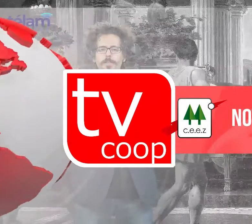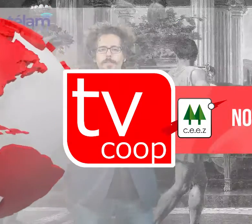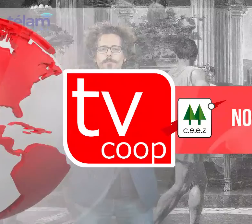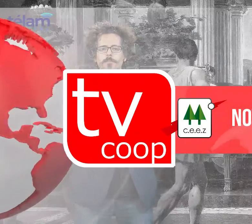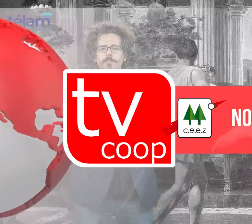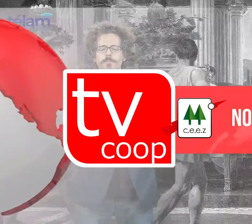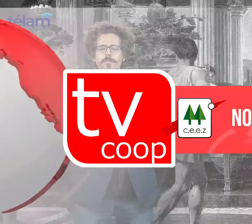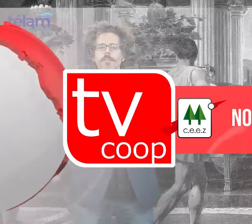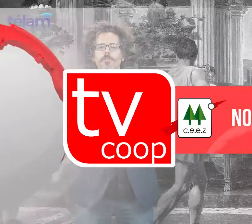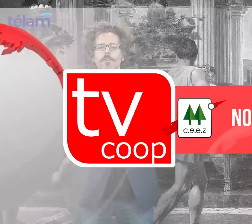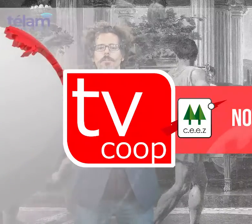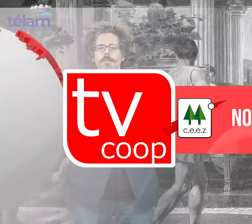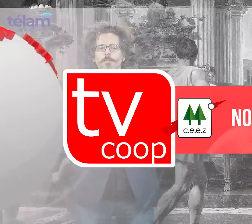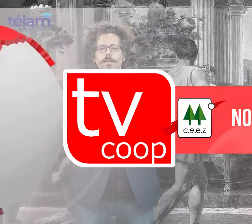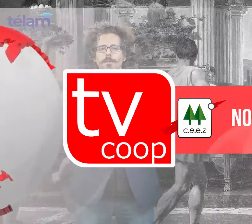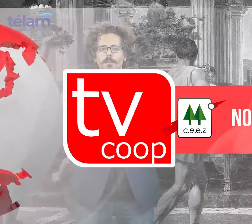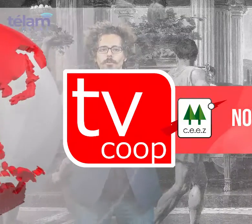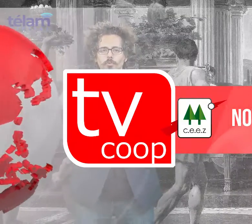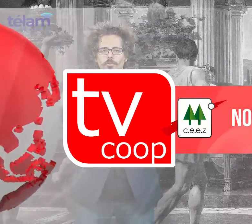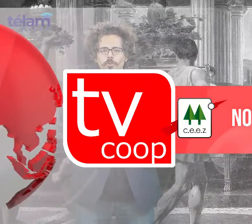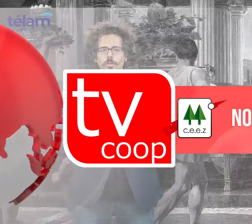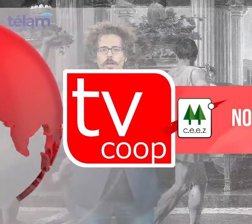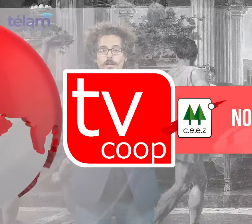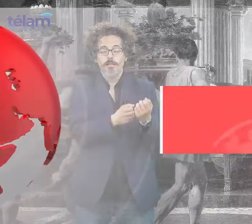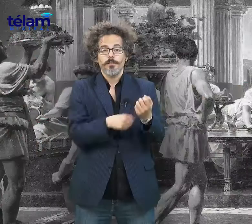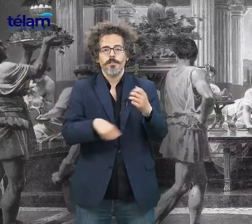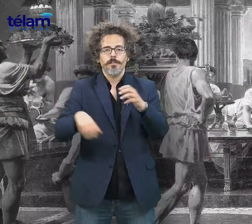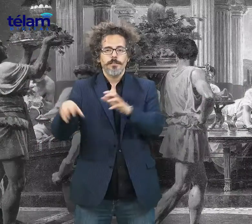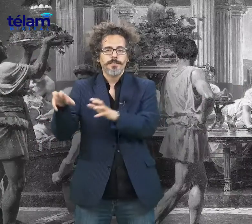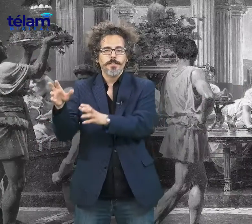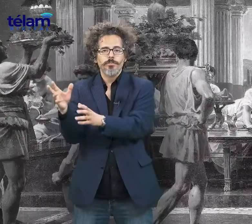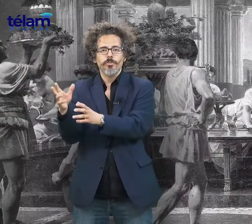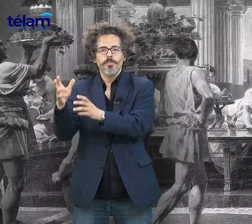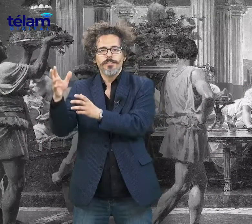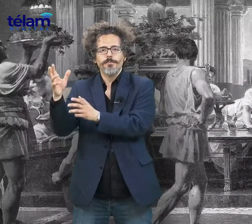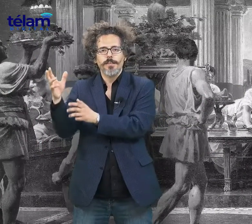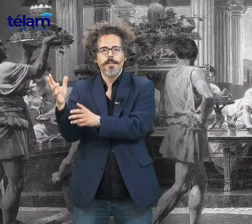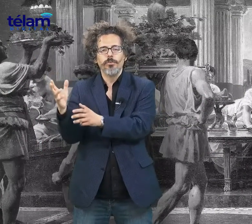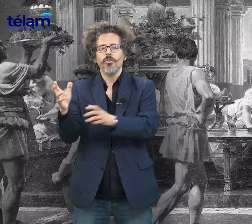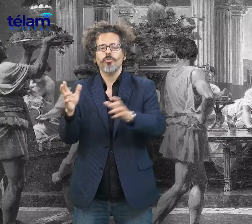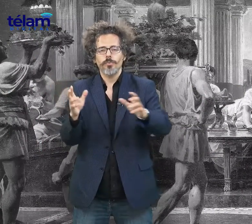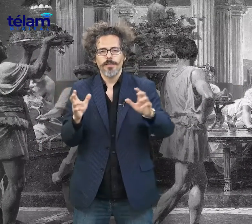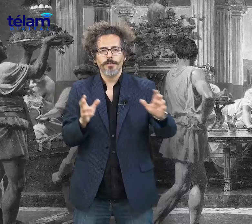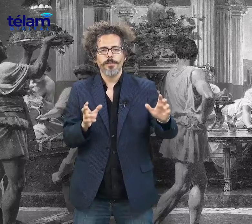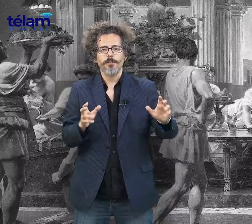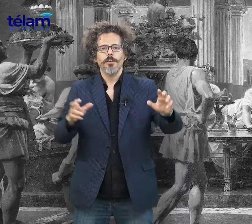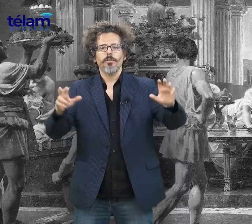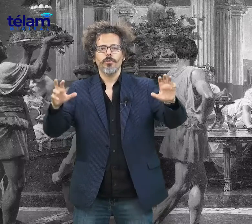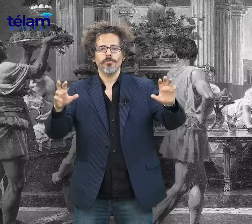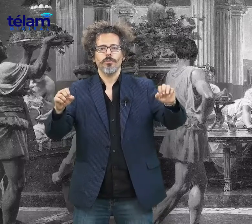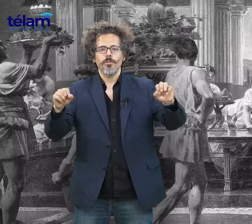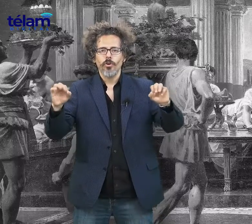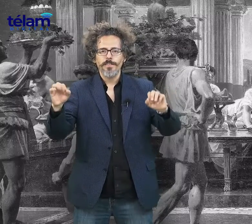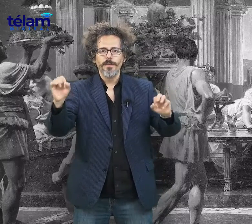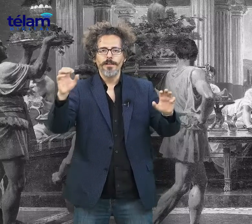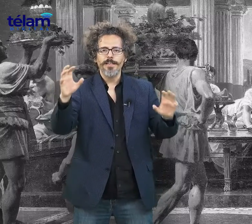posible que el cambio de significado de la palabra lujo a sexo desenfrenado tuviera que ver